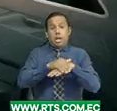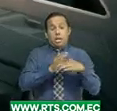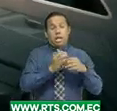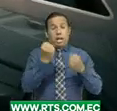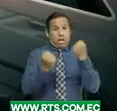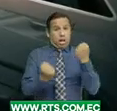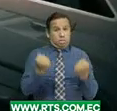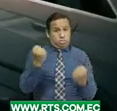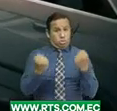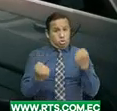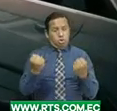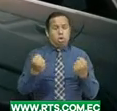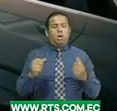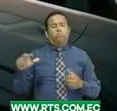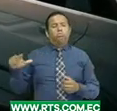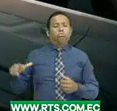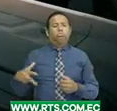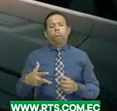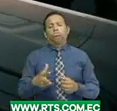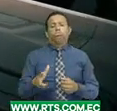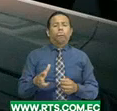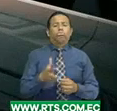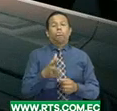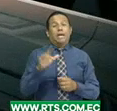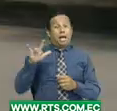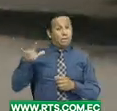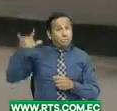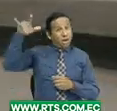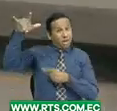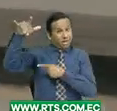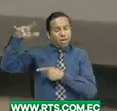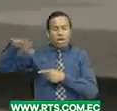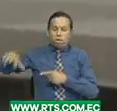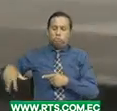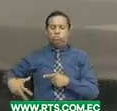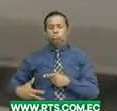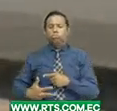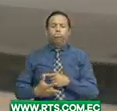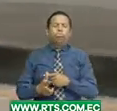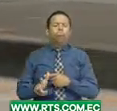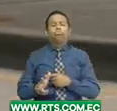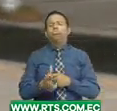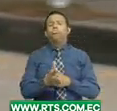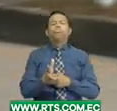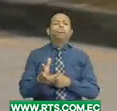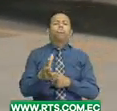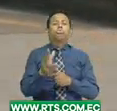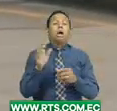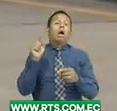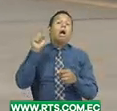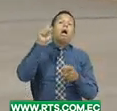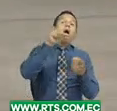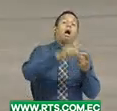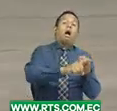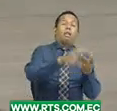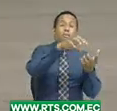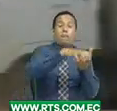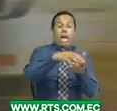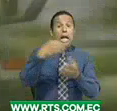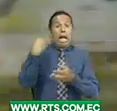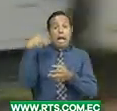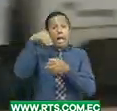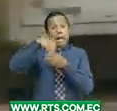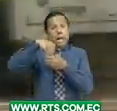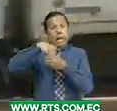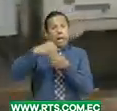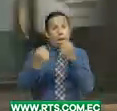la terminal aérea. Tenía como destino avanzar hacia otras provincias portando los 10.000 aparatos electrónicos por